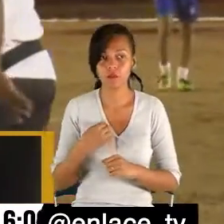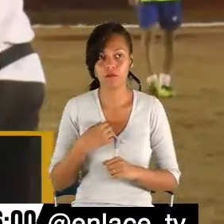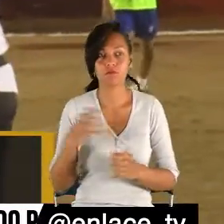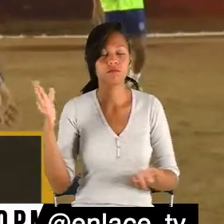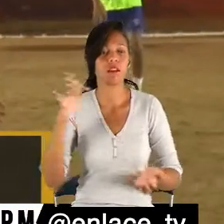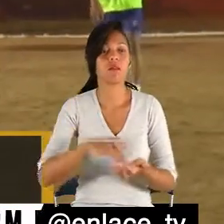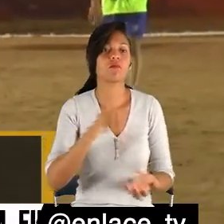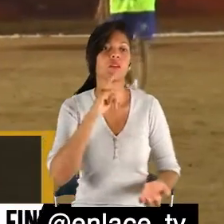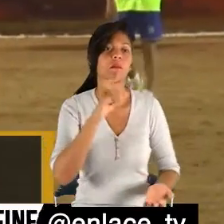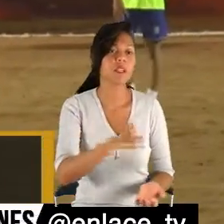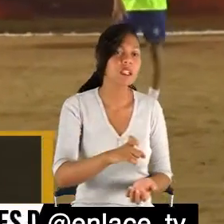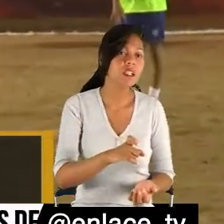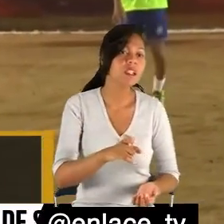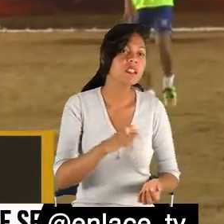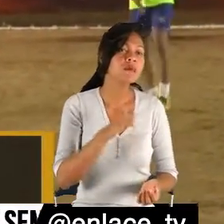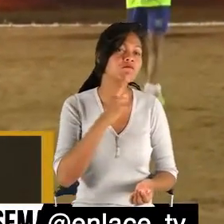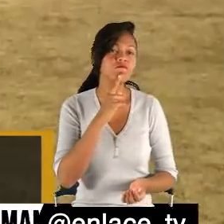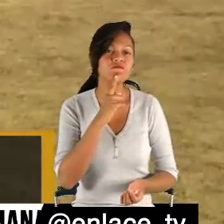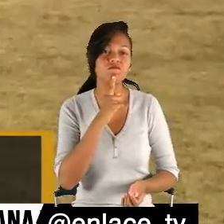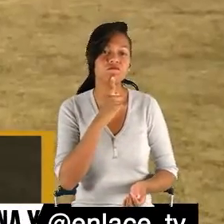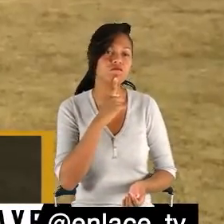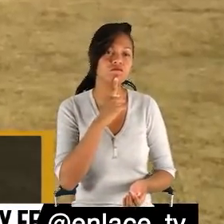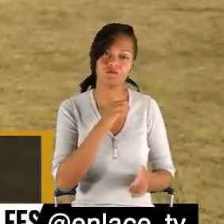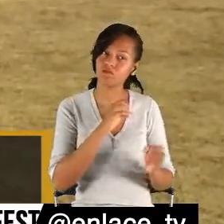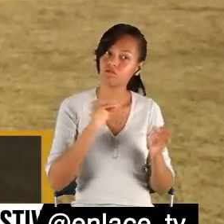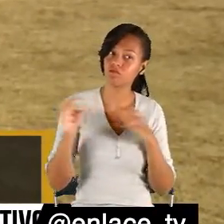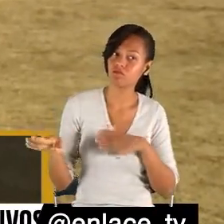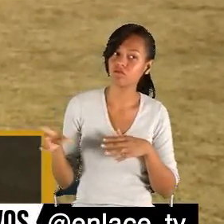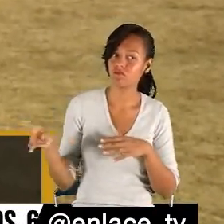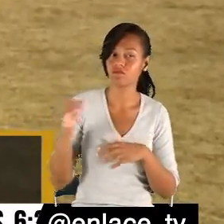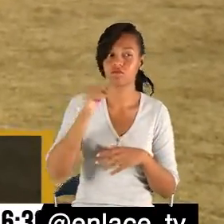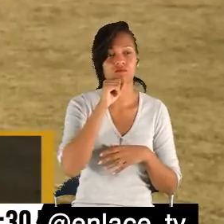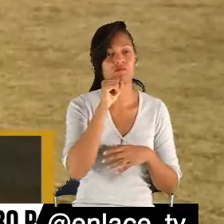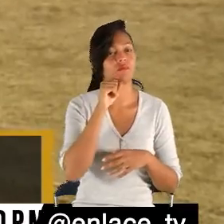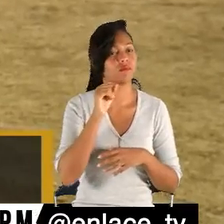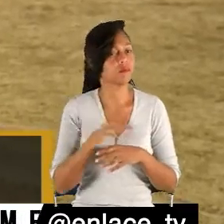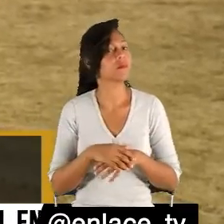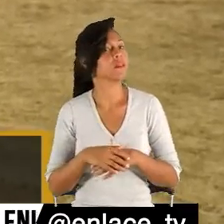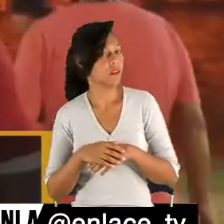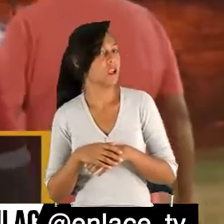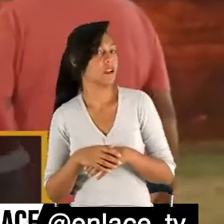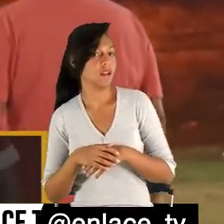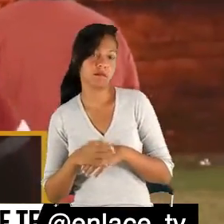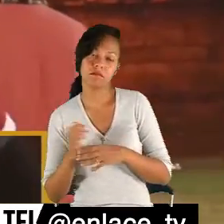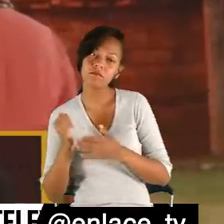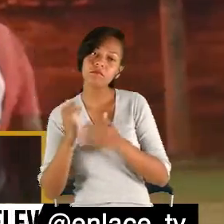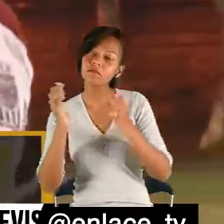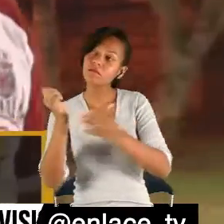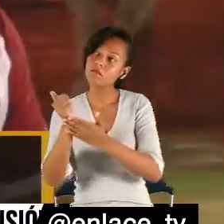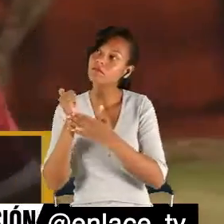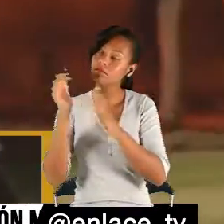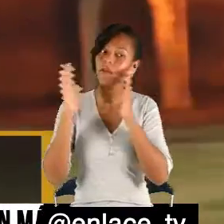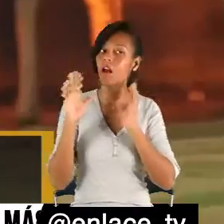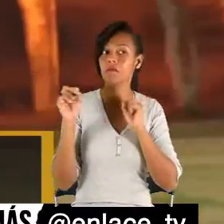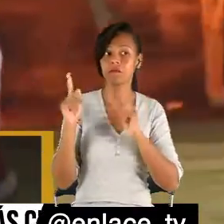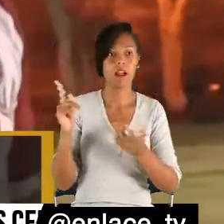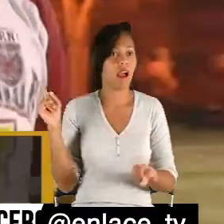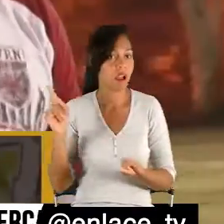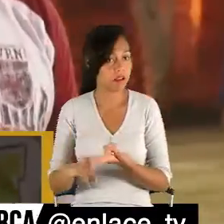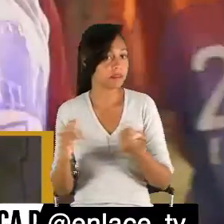de bucaramanga pase a barrancabermeja en el cual me dieron la mano y aquí estoy